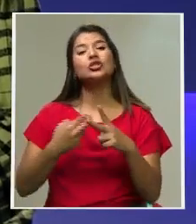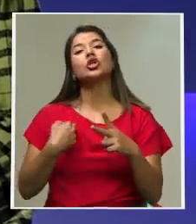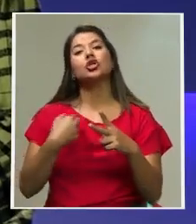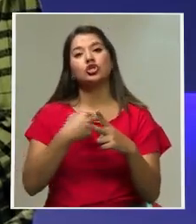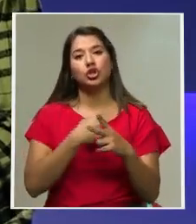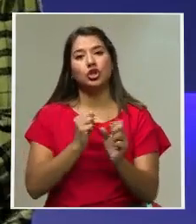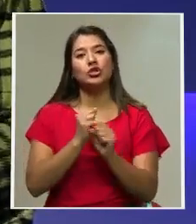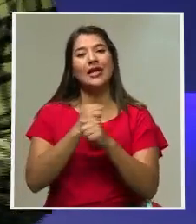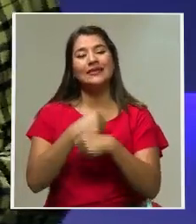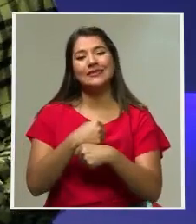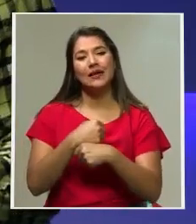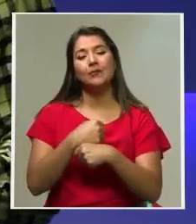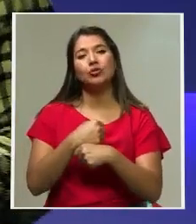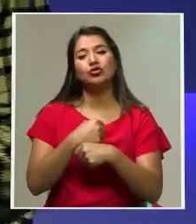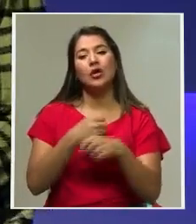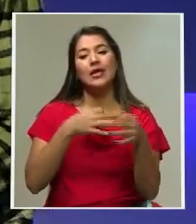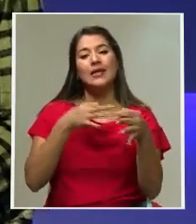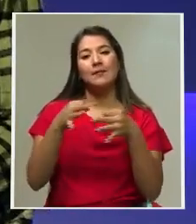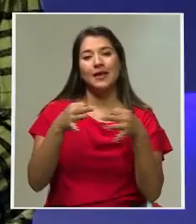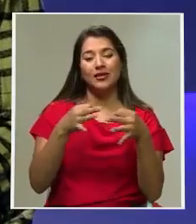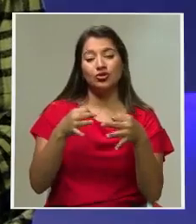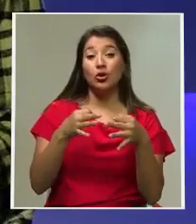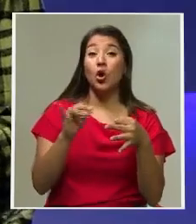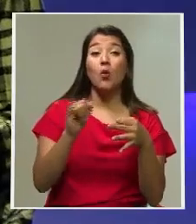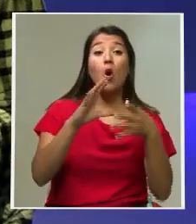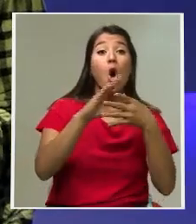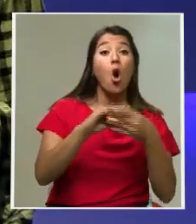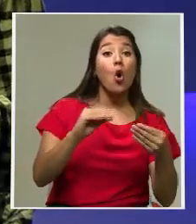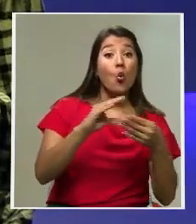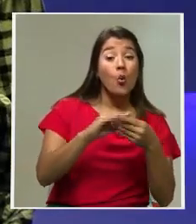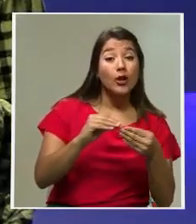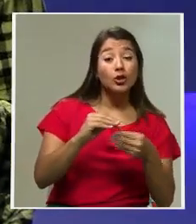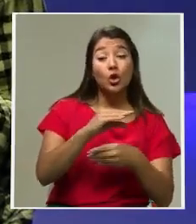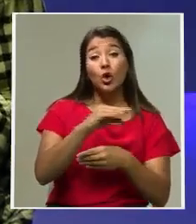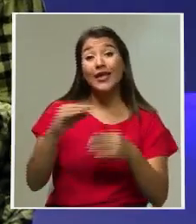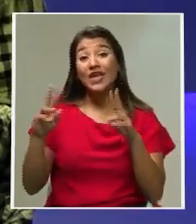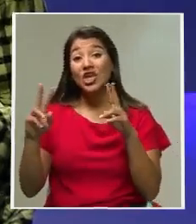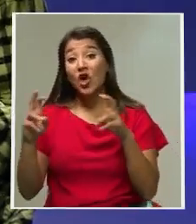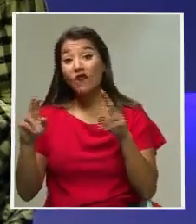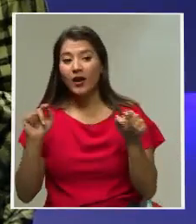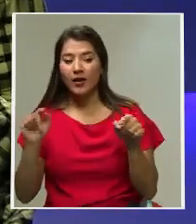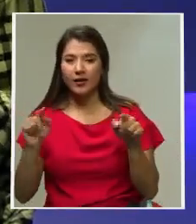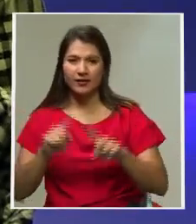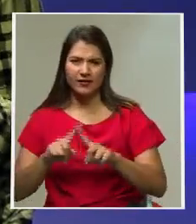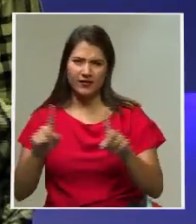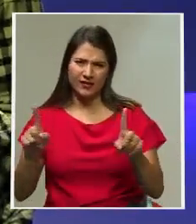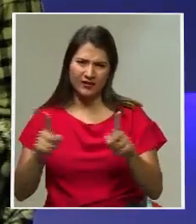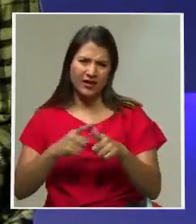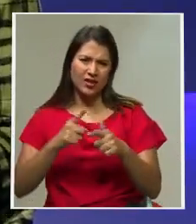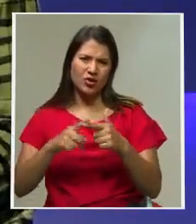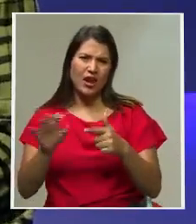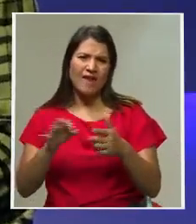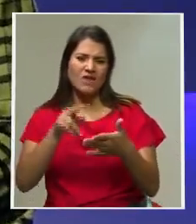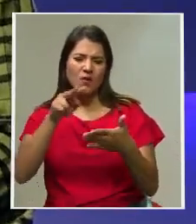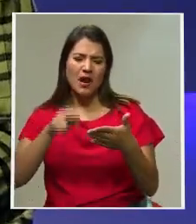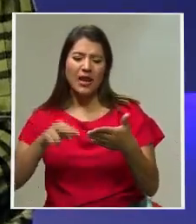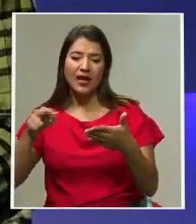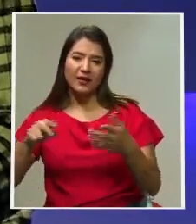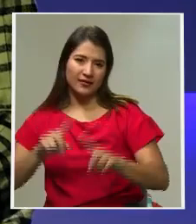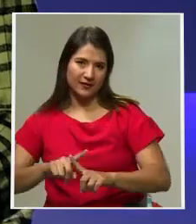cuento y la novela, ¿no? Que también tienen temporalidades distintas y por lo tanto como formas de leerse, se trata de formas de leer